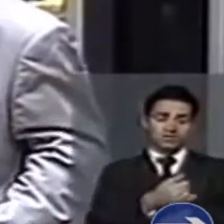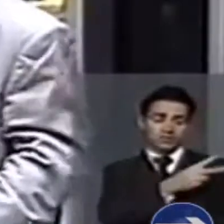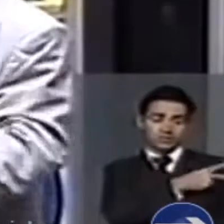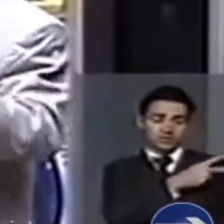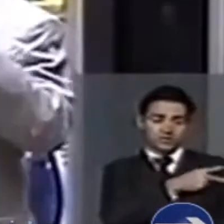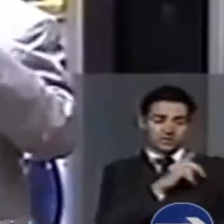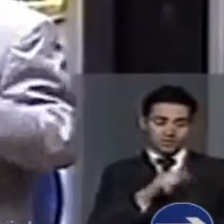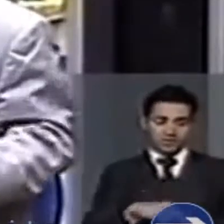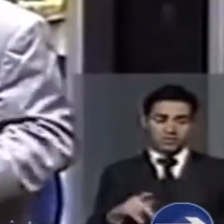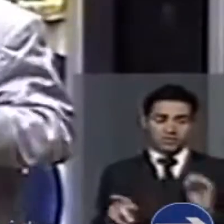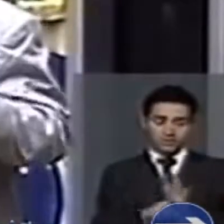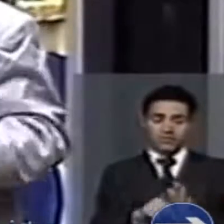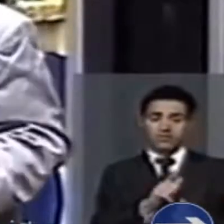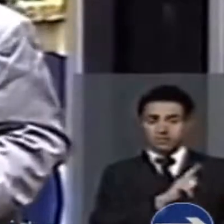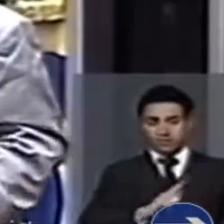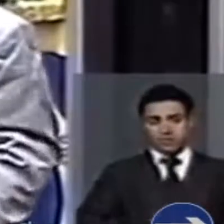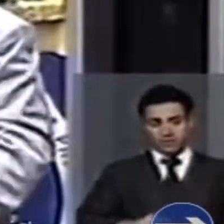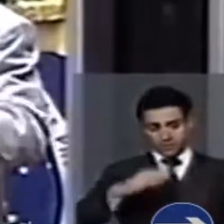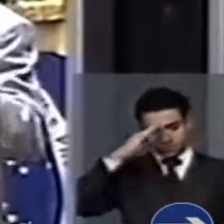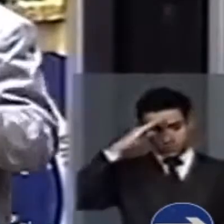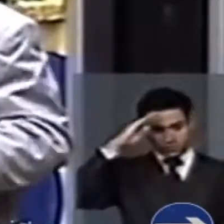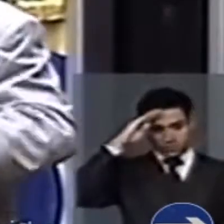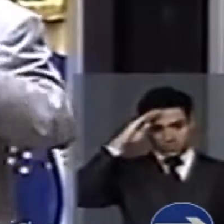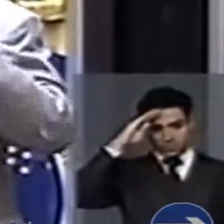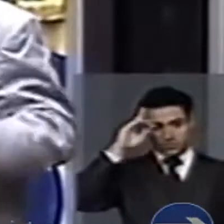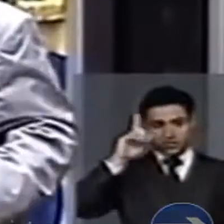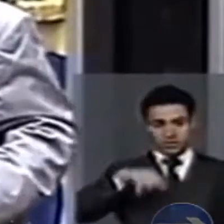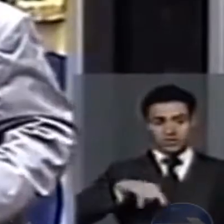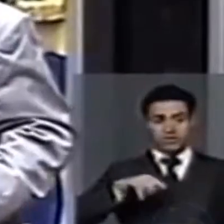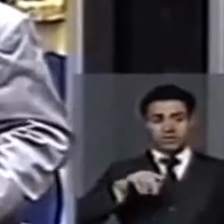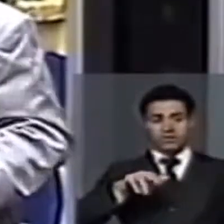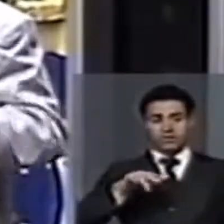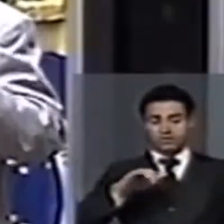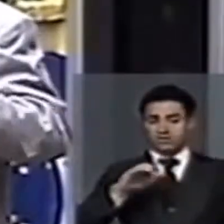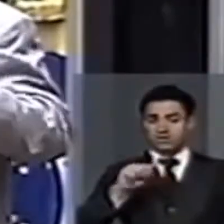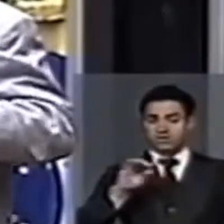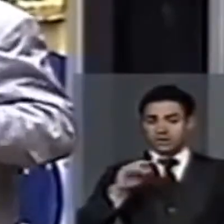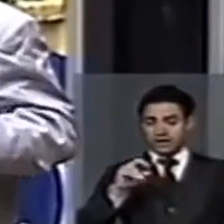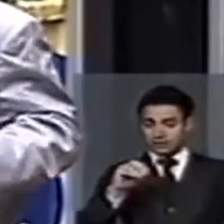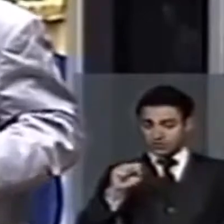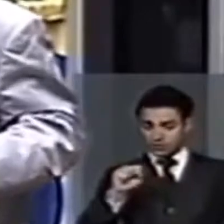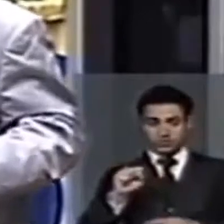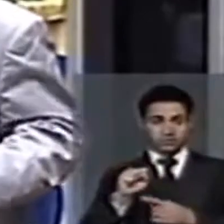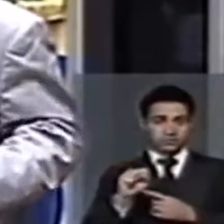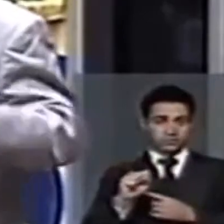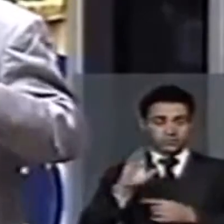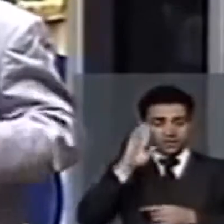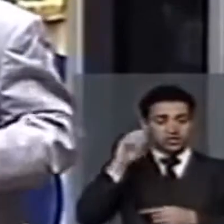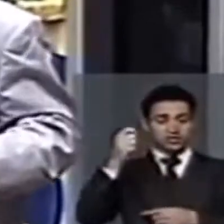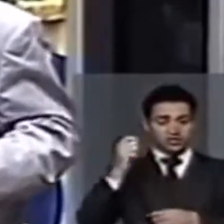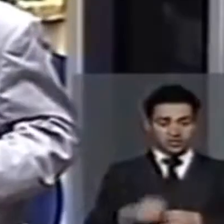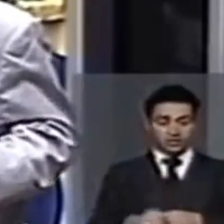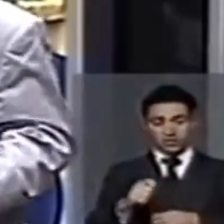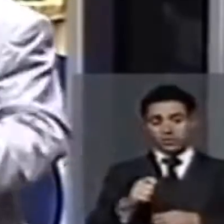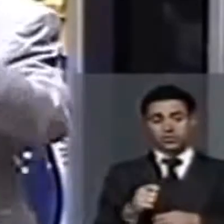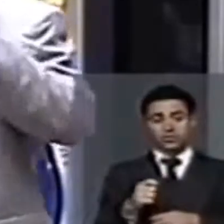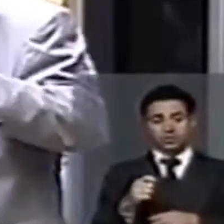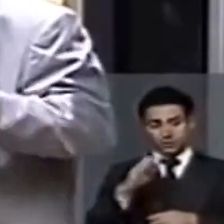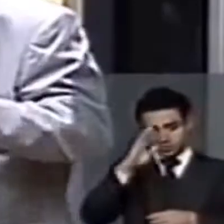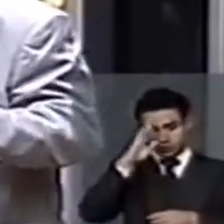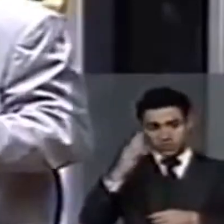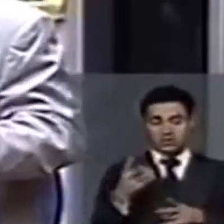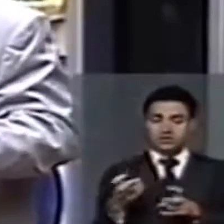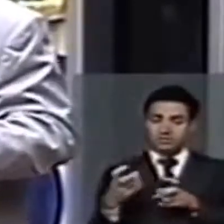explorador? Es el gobierno cubano. Son los hermanos Castro, la dictadura cubana que explora eres